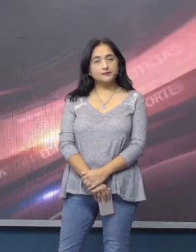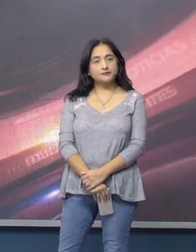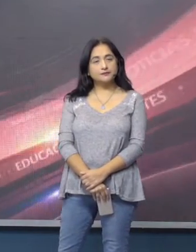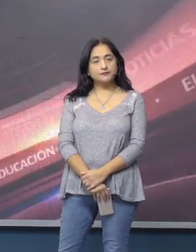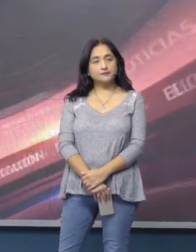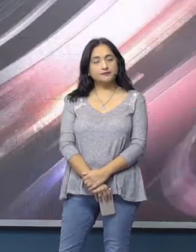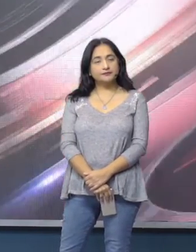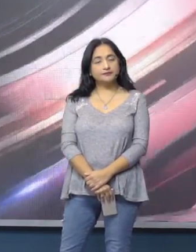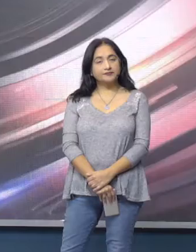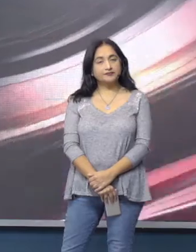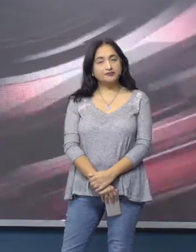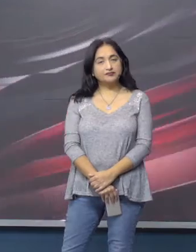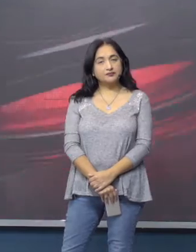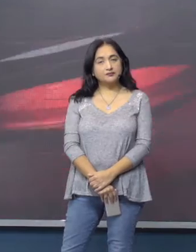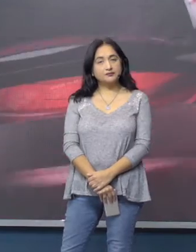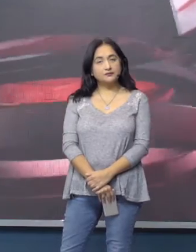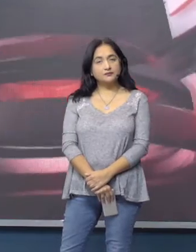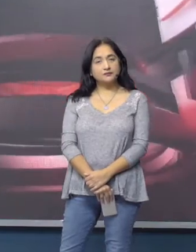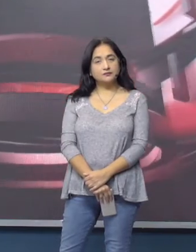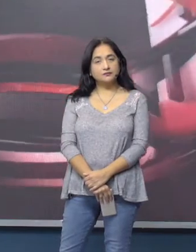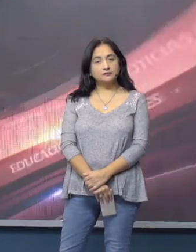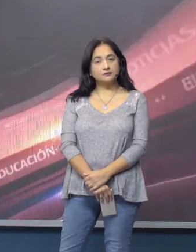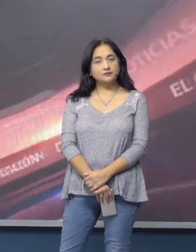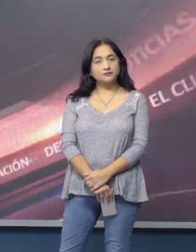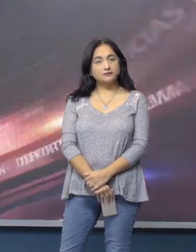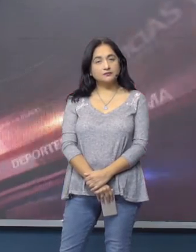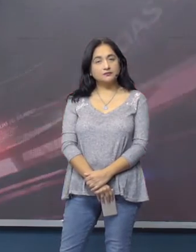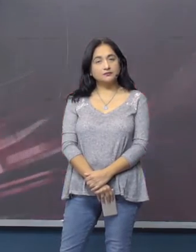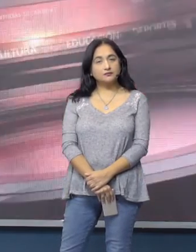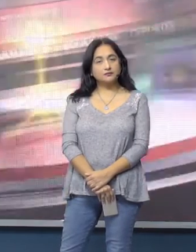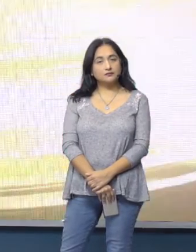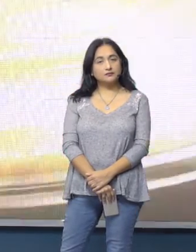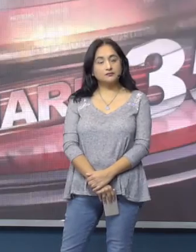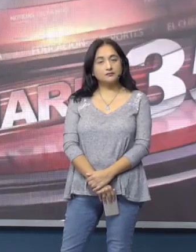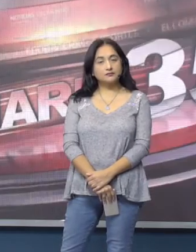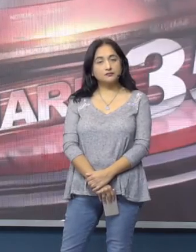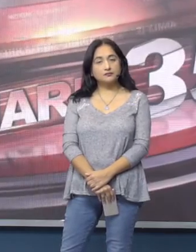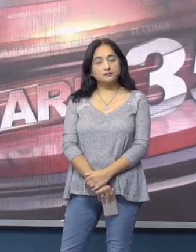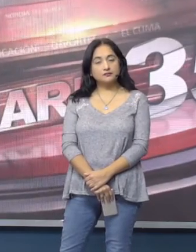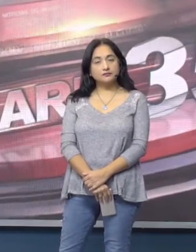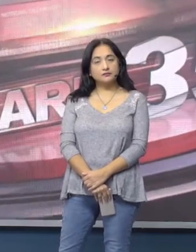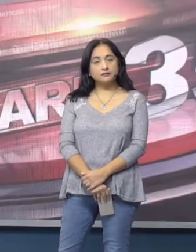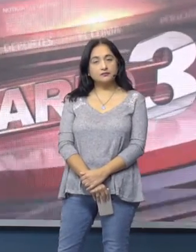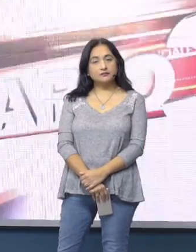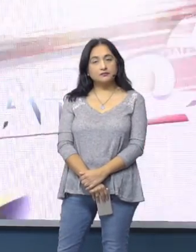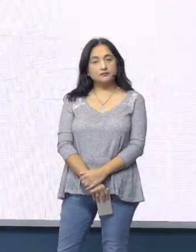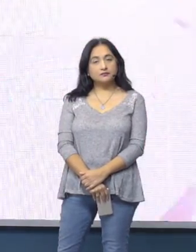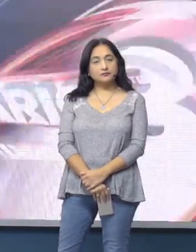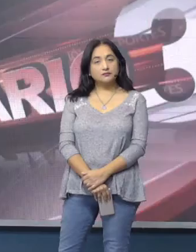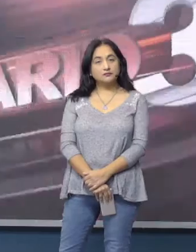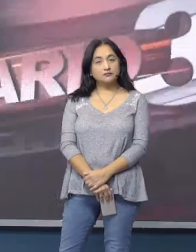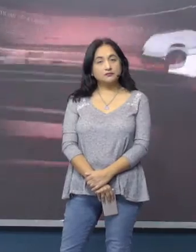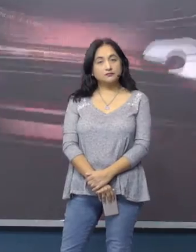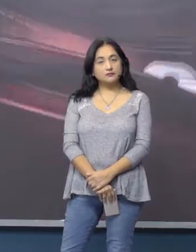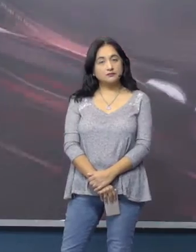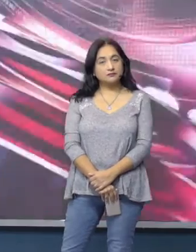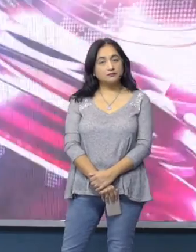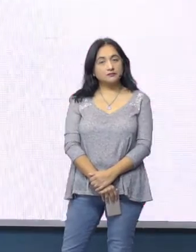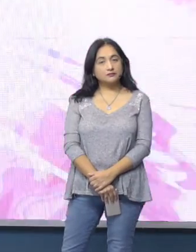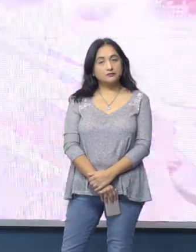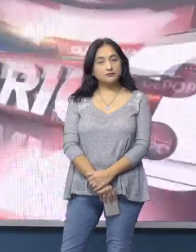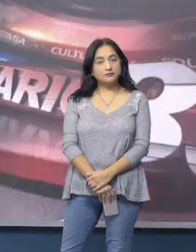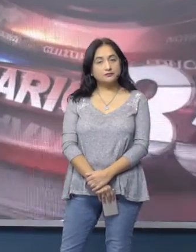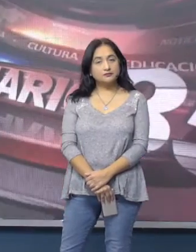a julio, y donde los gremios paritarios estamos solicitando tanto a los gremios nacionales que ante